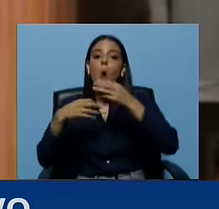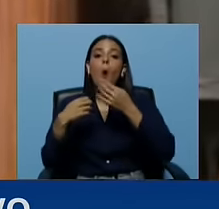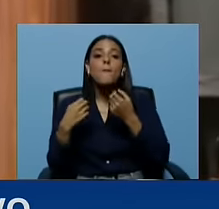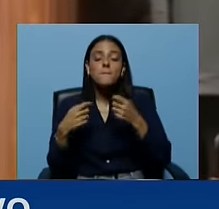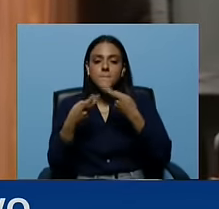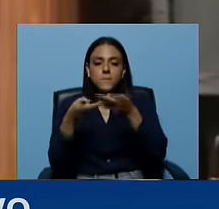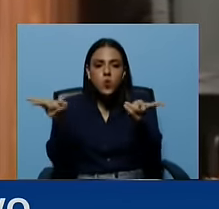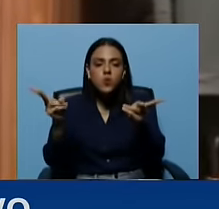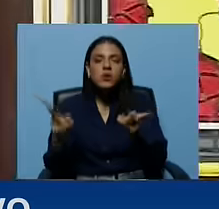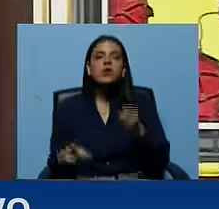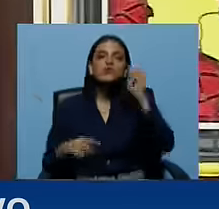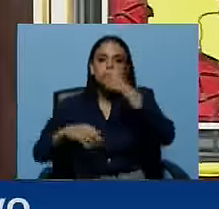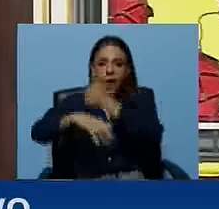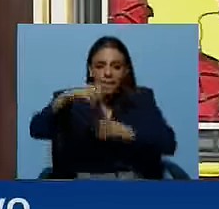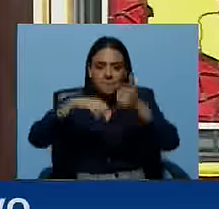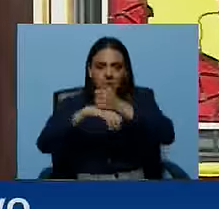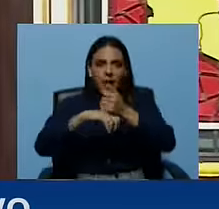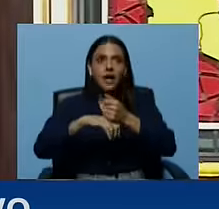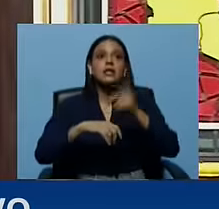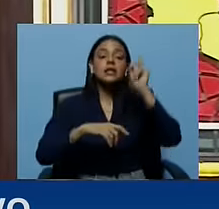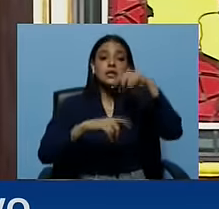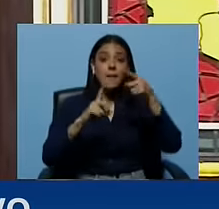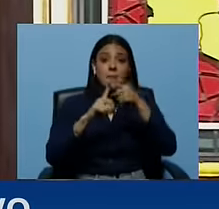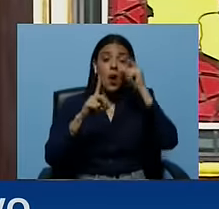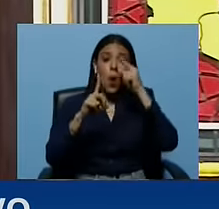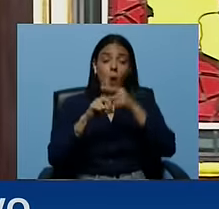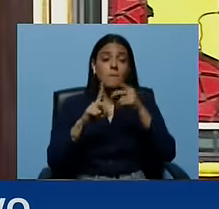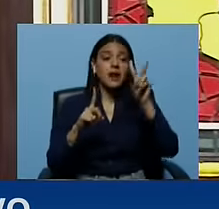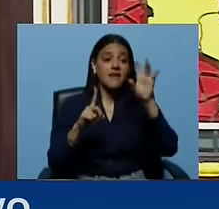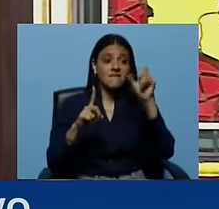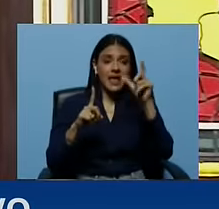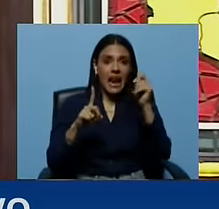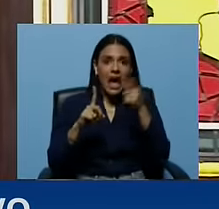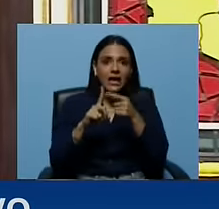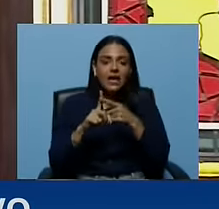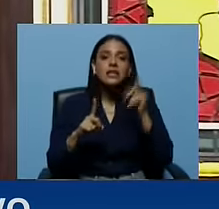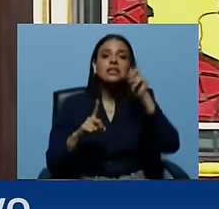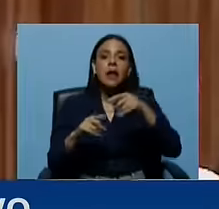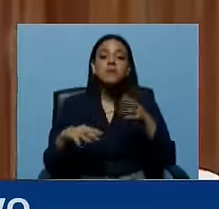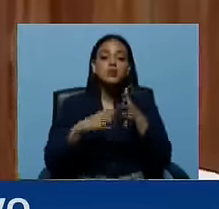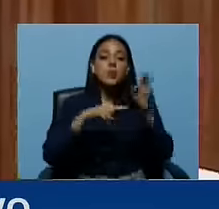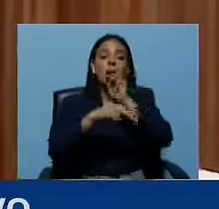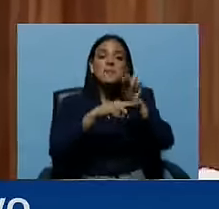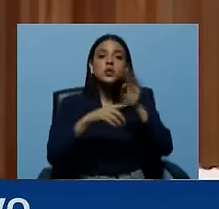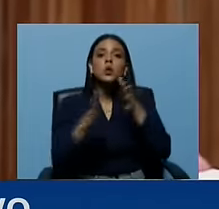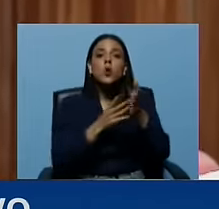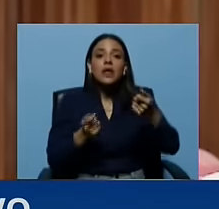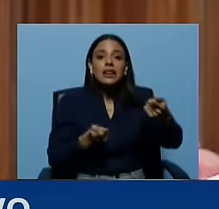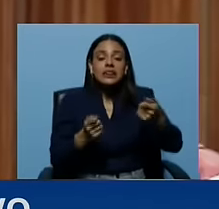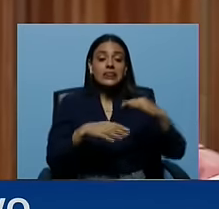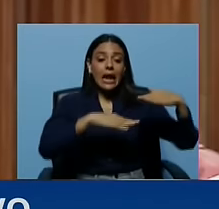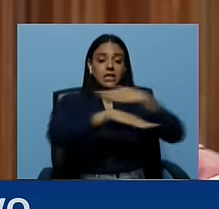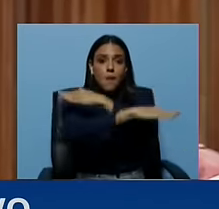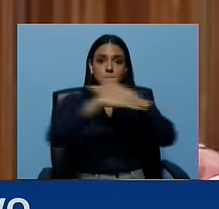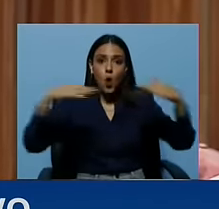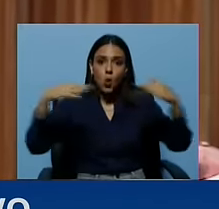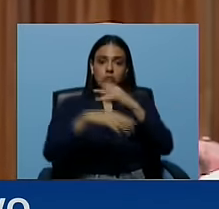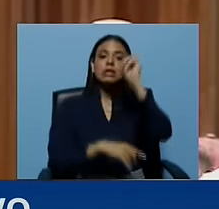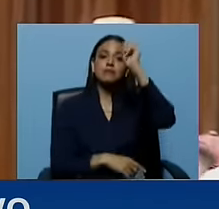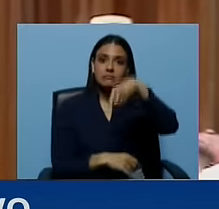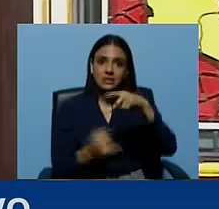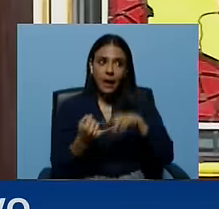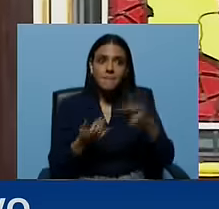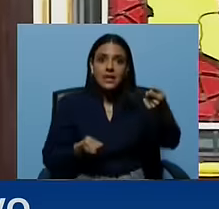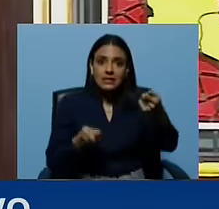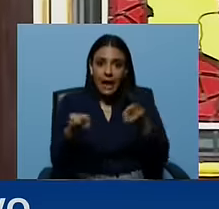al mayor general Velázquez Araguayán, ministro del Poder Popular para Transporte, y al